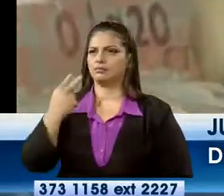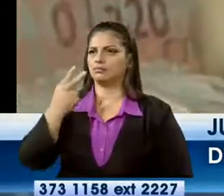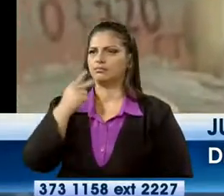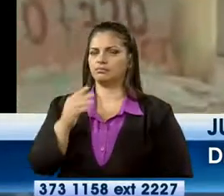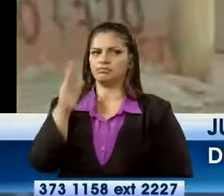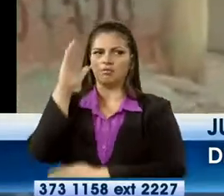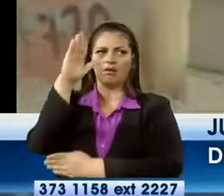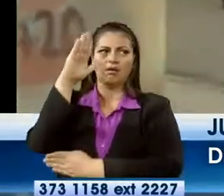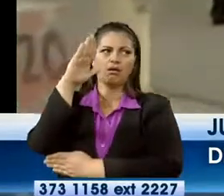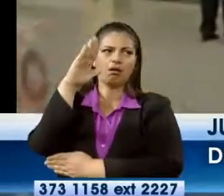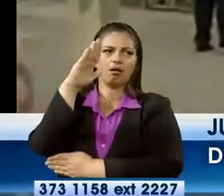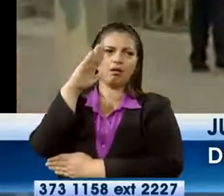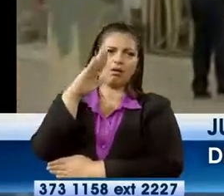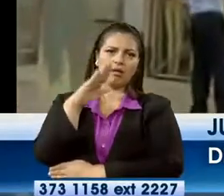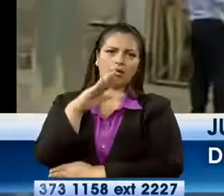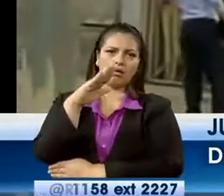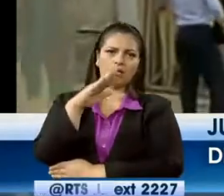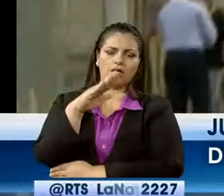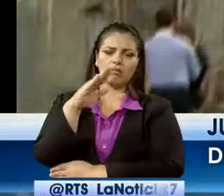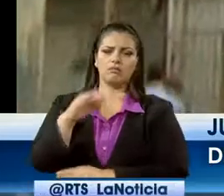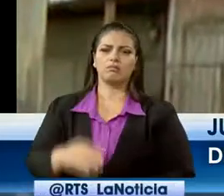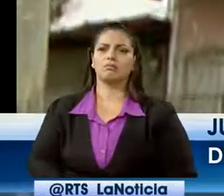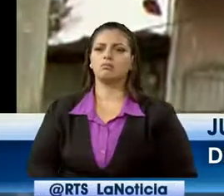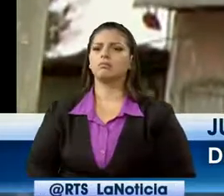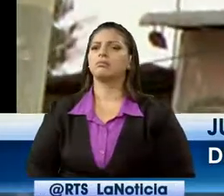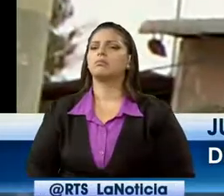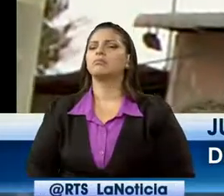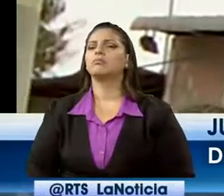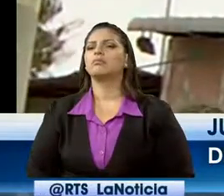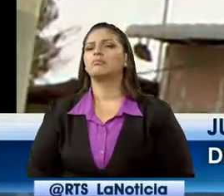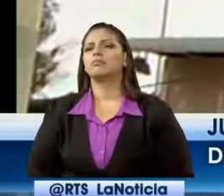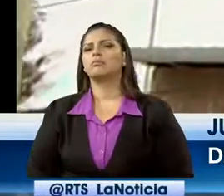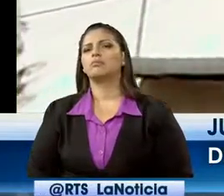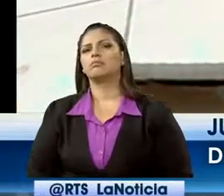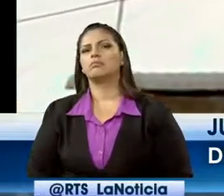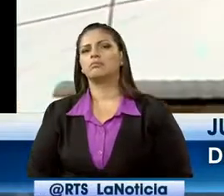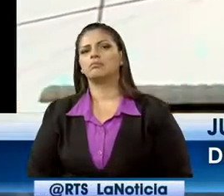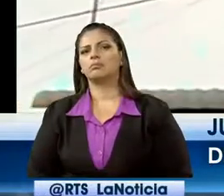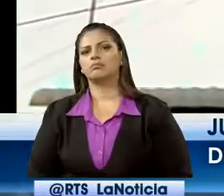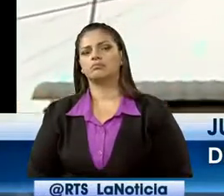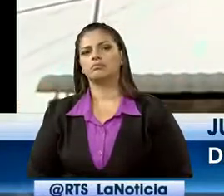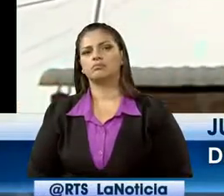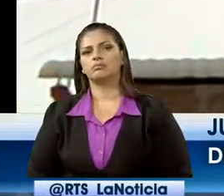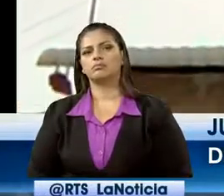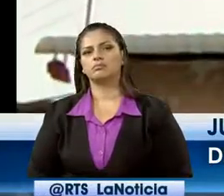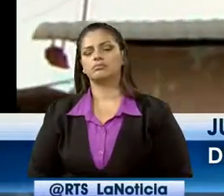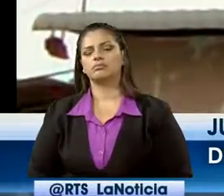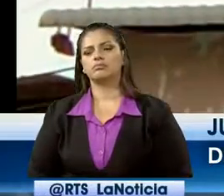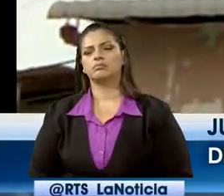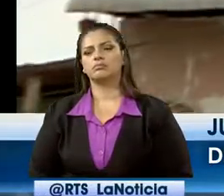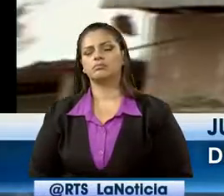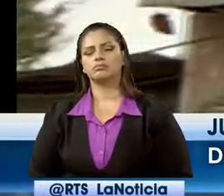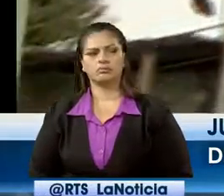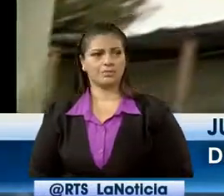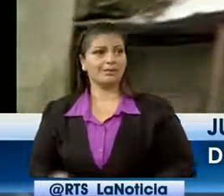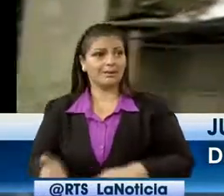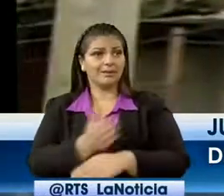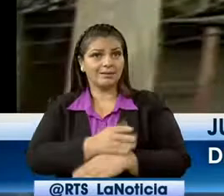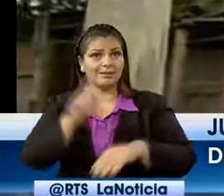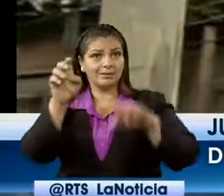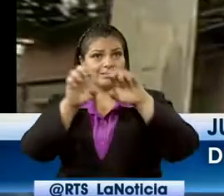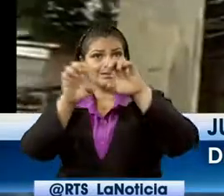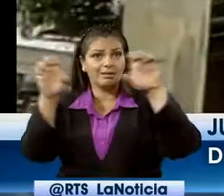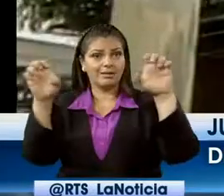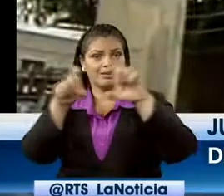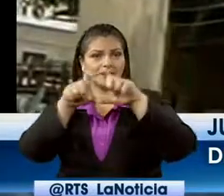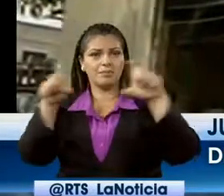sí, está caído. Bueno, está inclinado, realmente. Exactamente. Mire por acá, ¿ve? Esto de aquí, mire, aquí vino la empresa eléctrica. Vino, puso